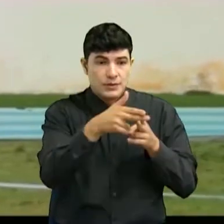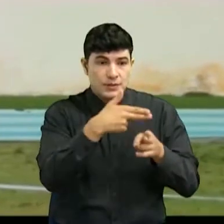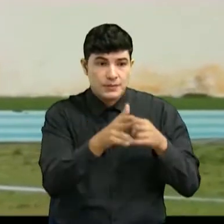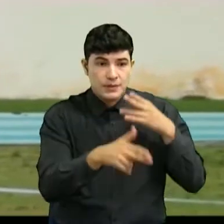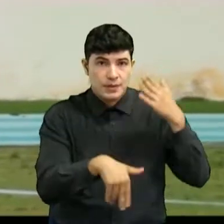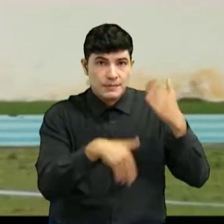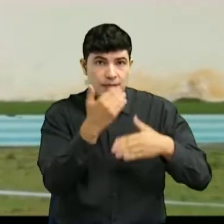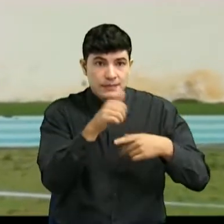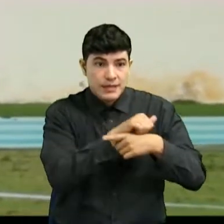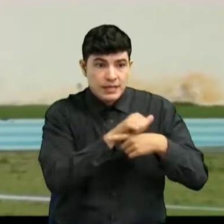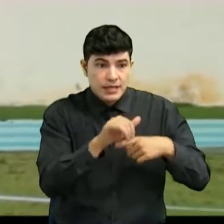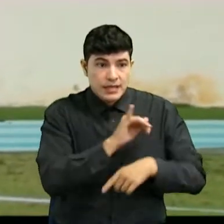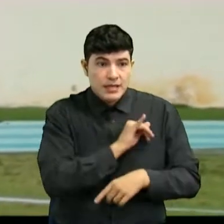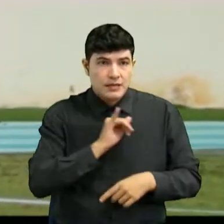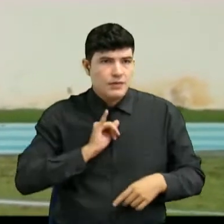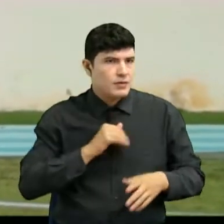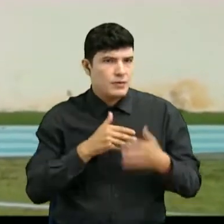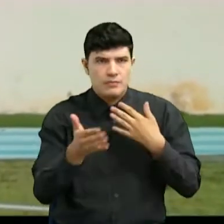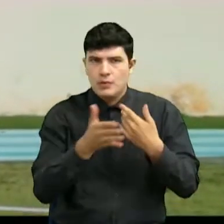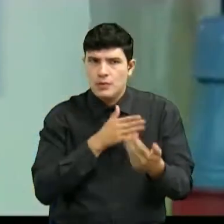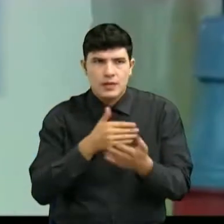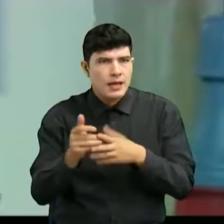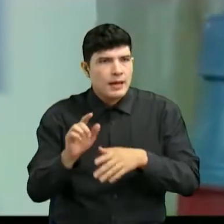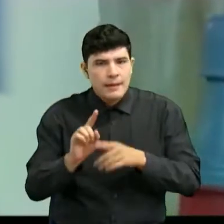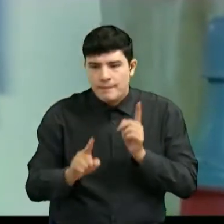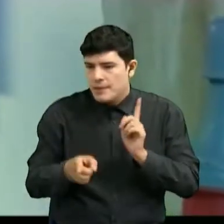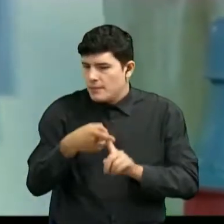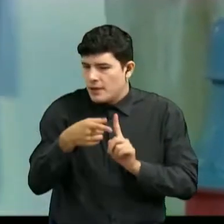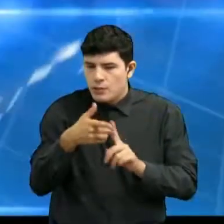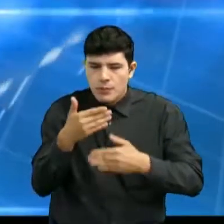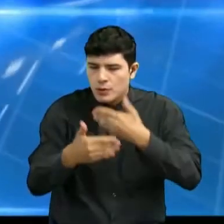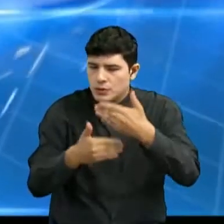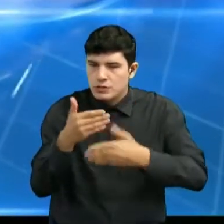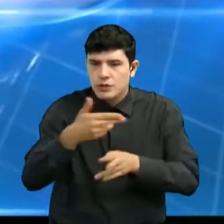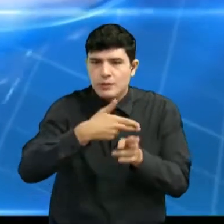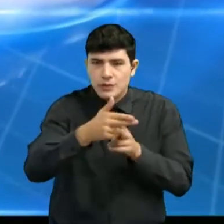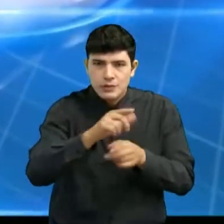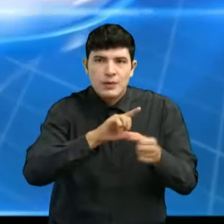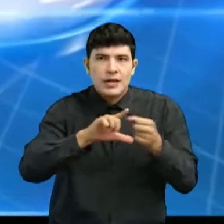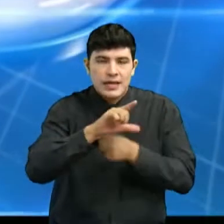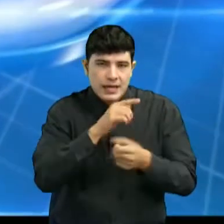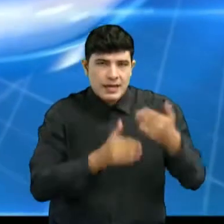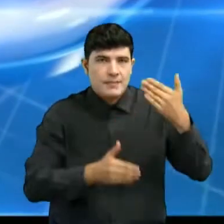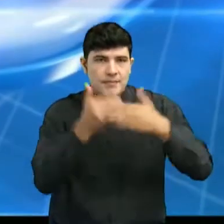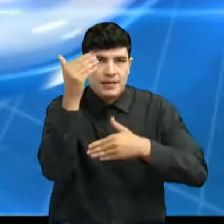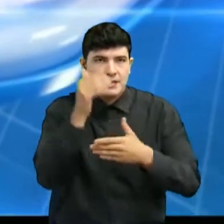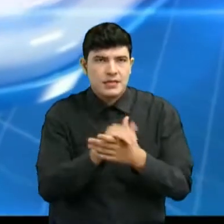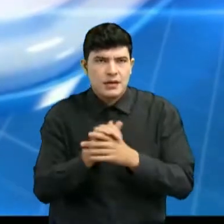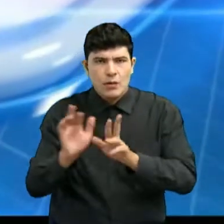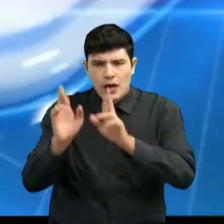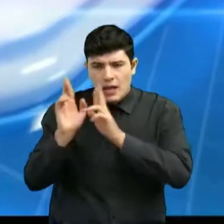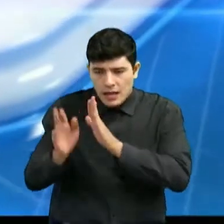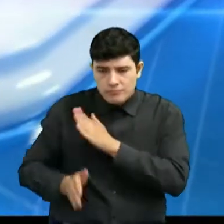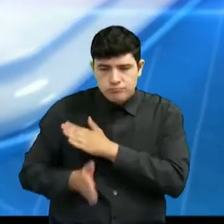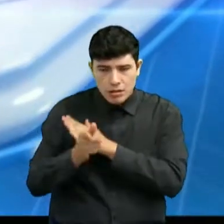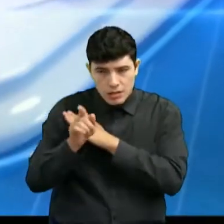de forma individual, es el primer paso para el retorno de la liga. Esperamos de que siga así y bueno,